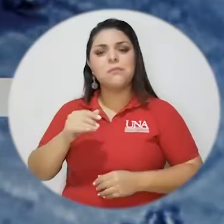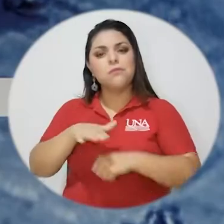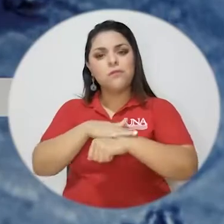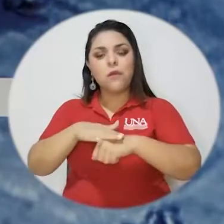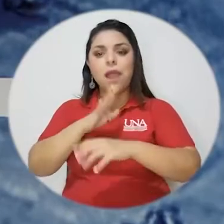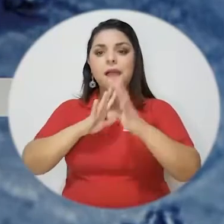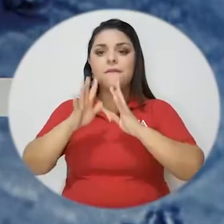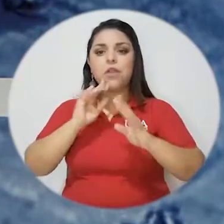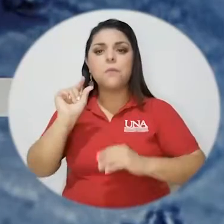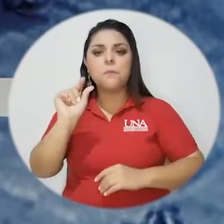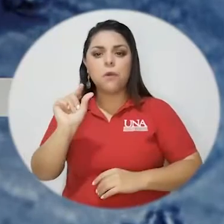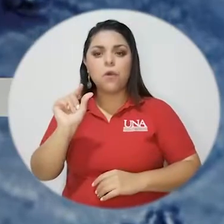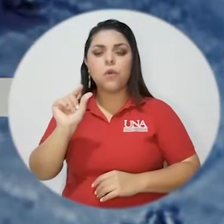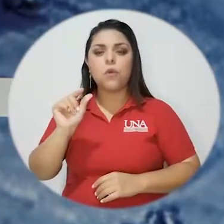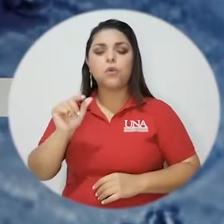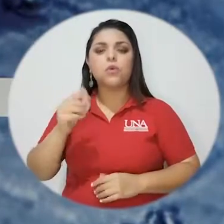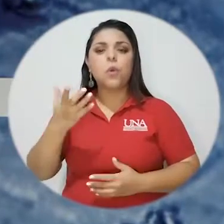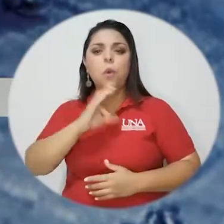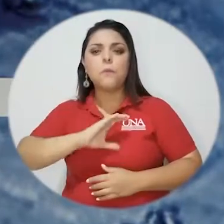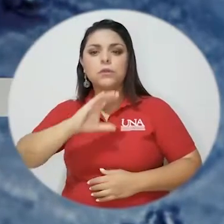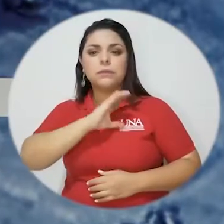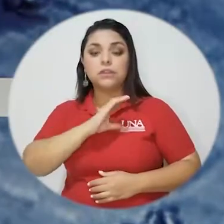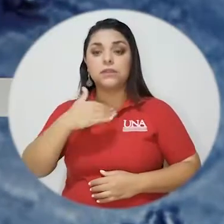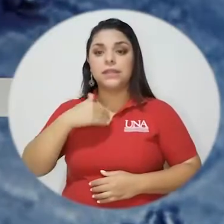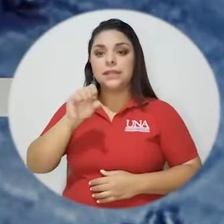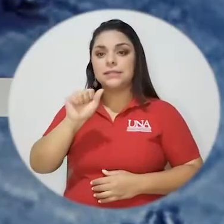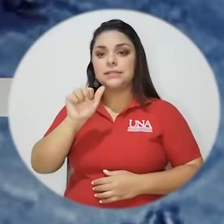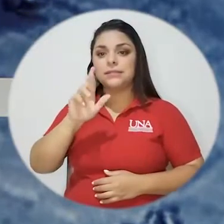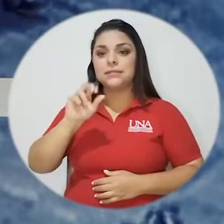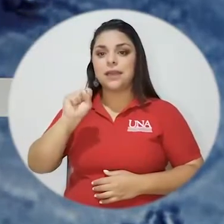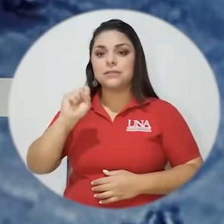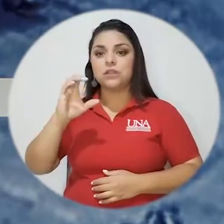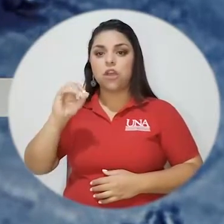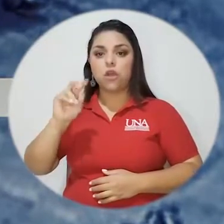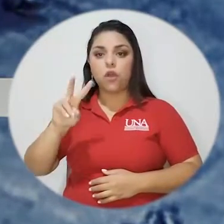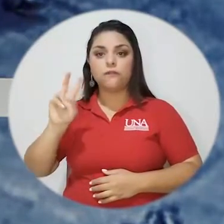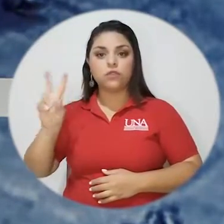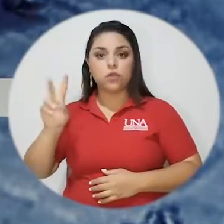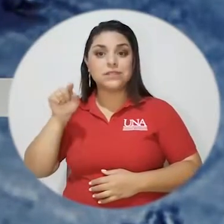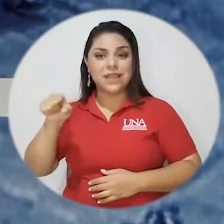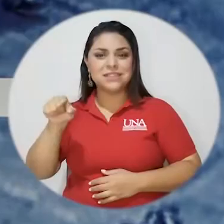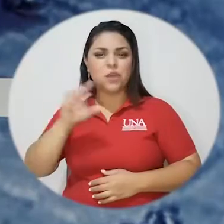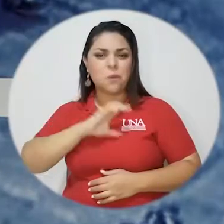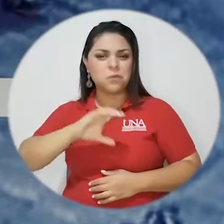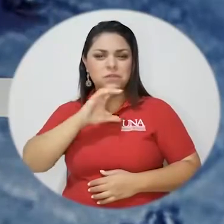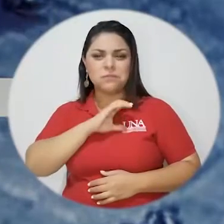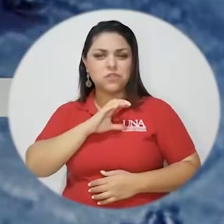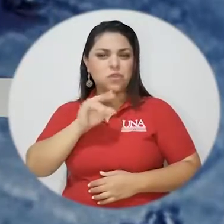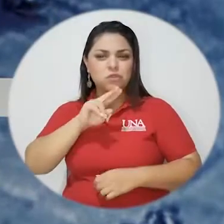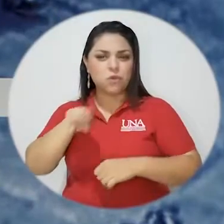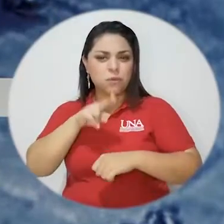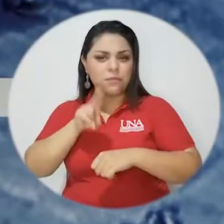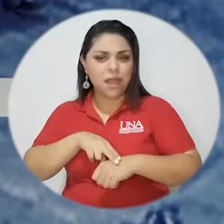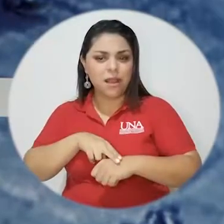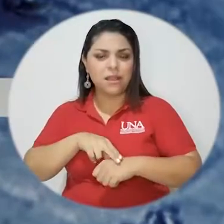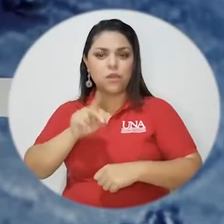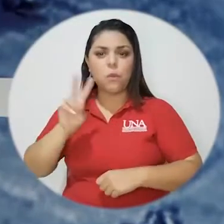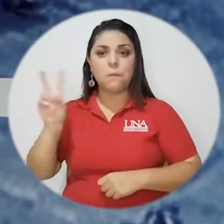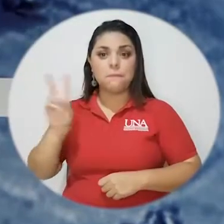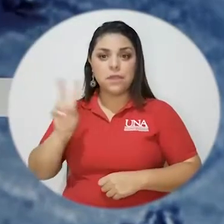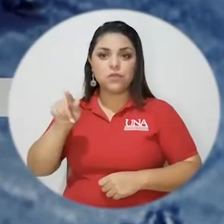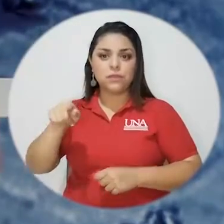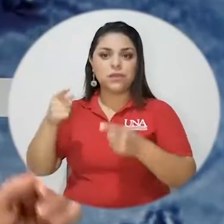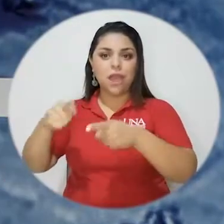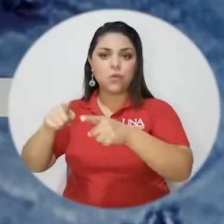el comportamiento que ha tenido el SARS-CoV-2 que causa la COVID-19 es el usual en un virus con